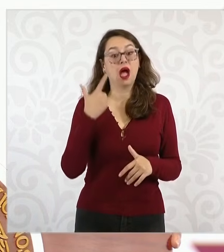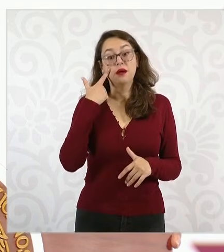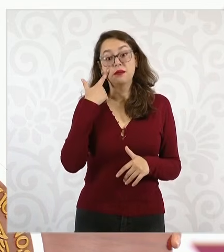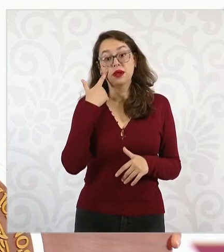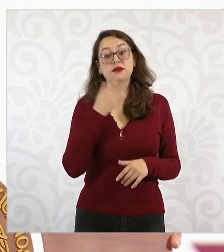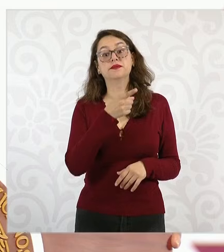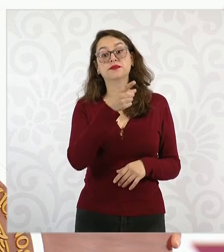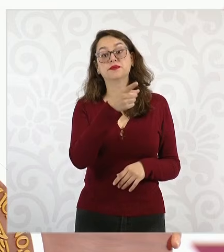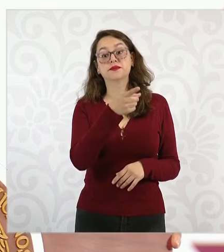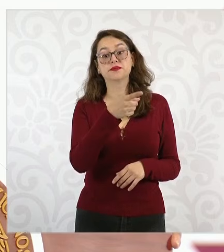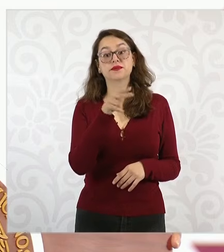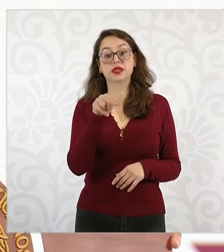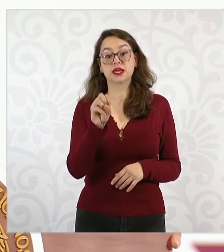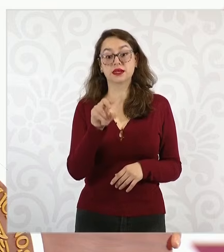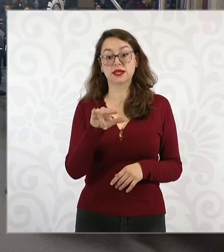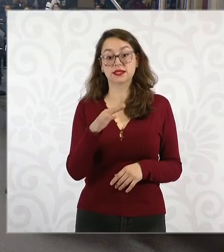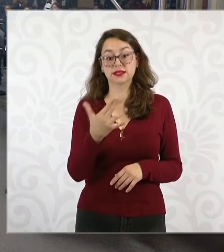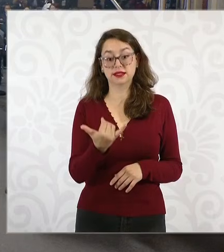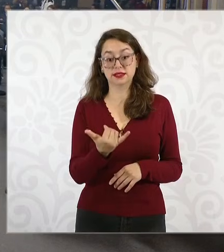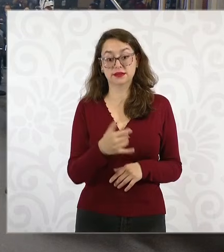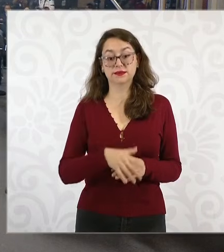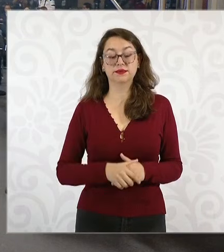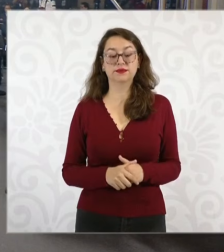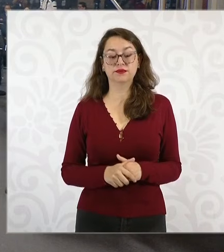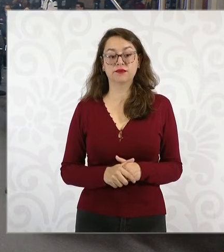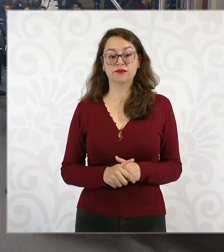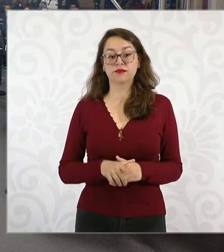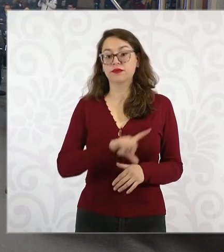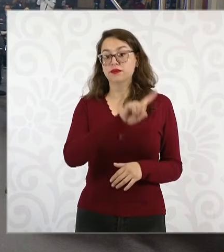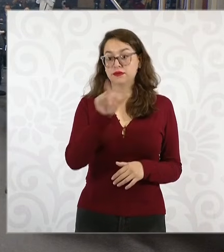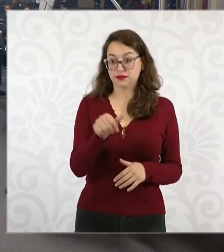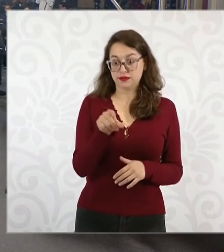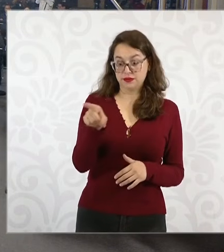ver, Nancy, y luego acá.